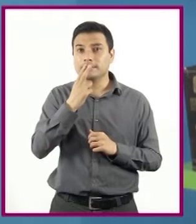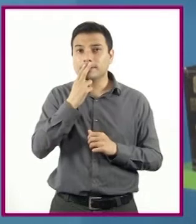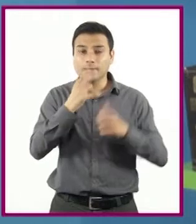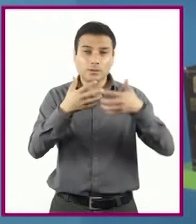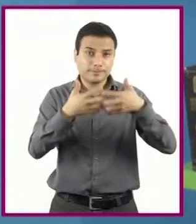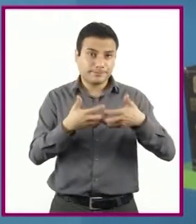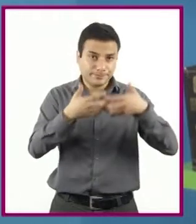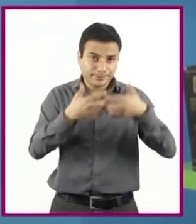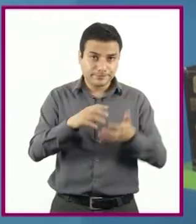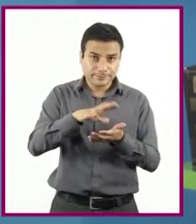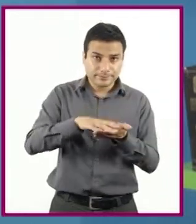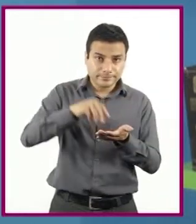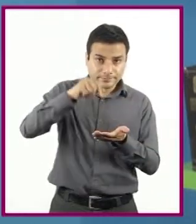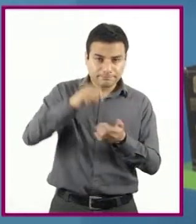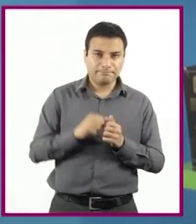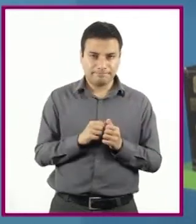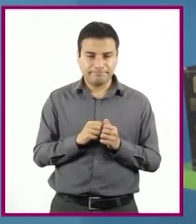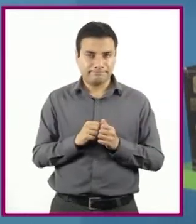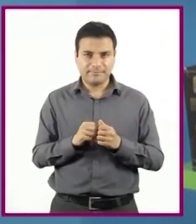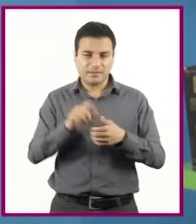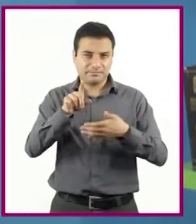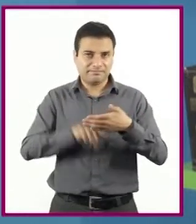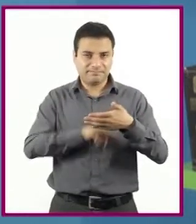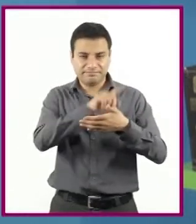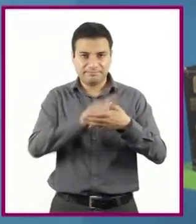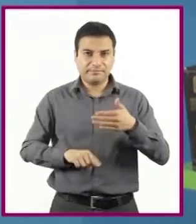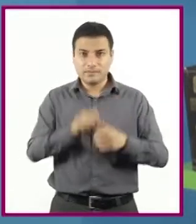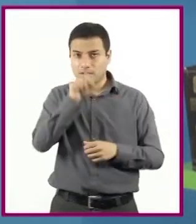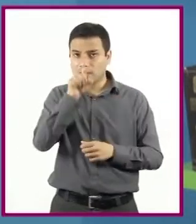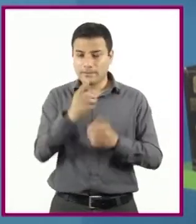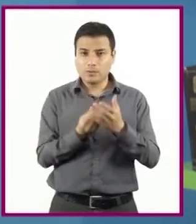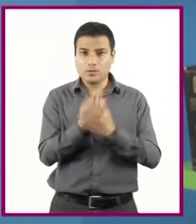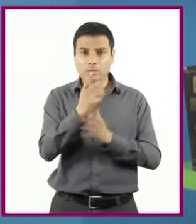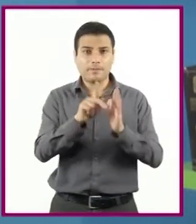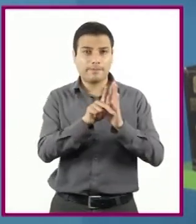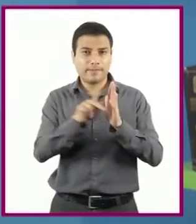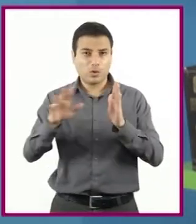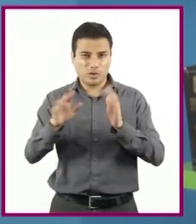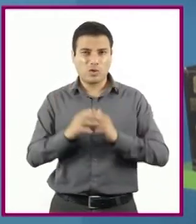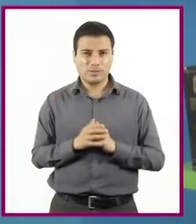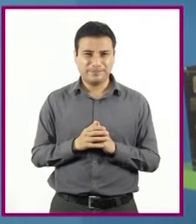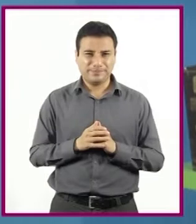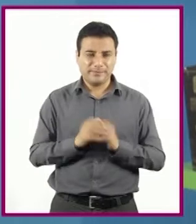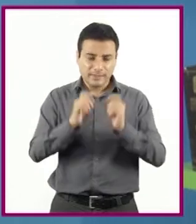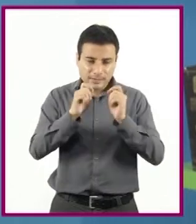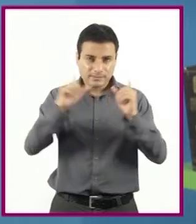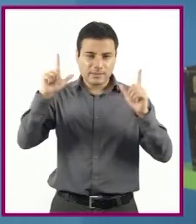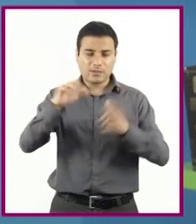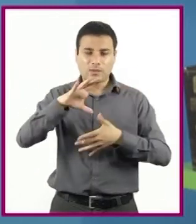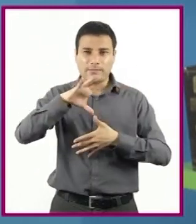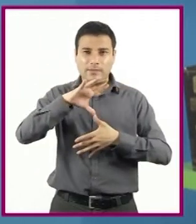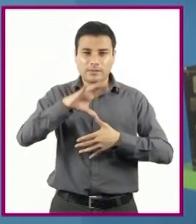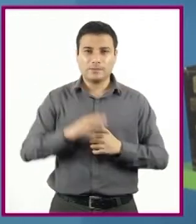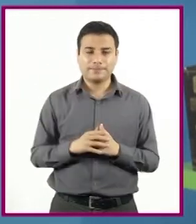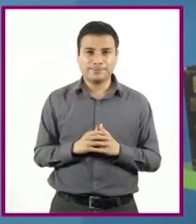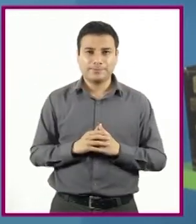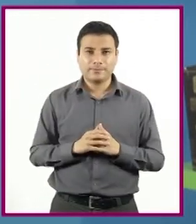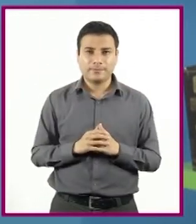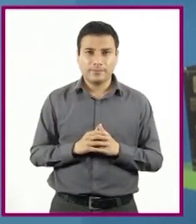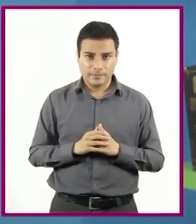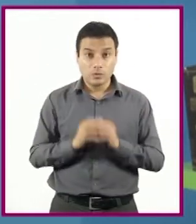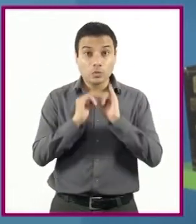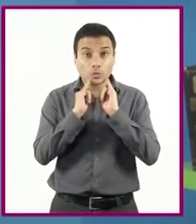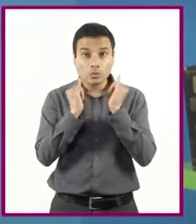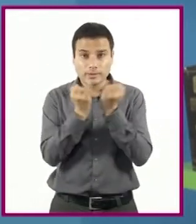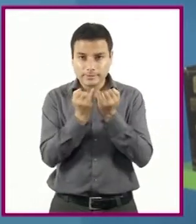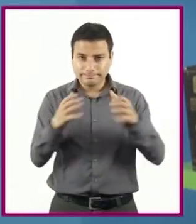pólvora. También inició la publicación del periódico insurgente El Despertador Americano. Después de una junta de